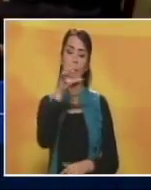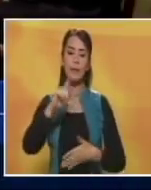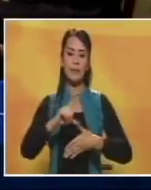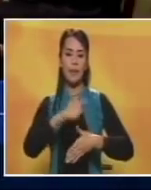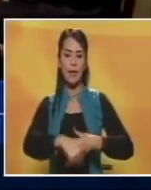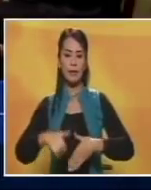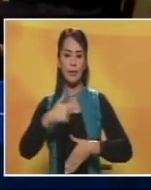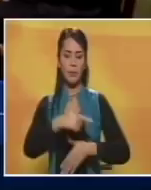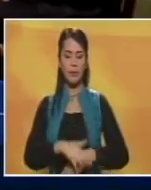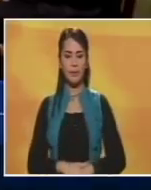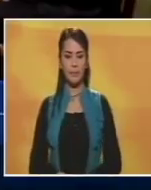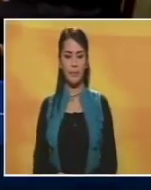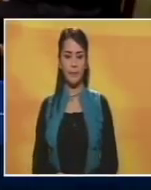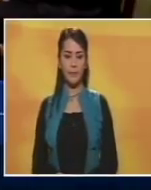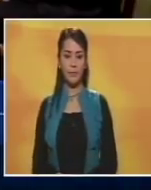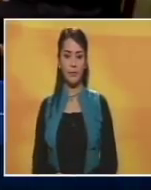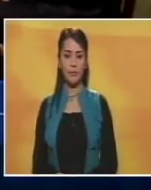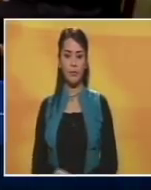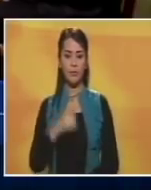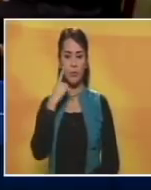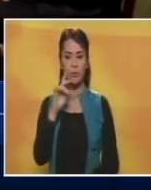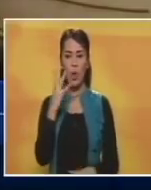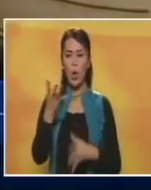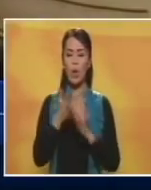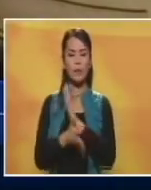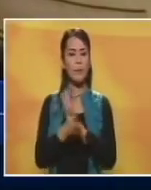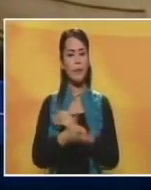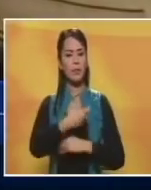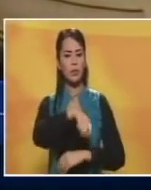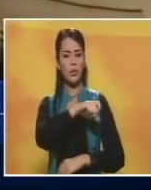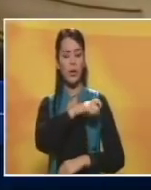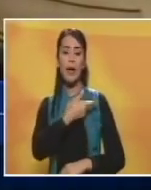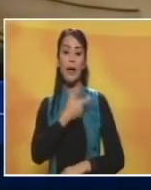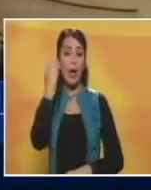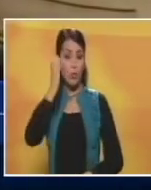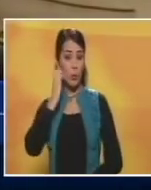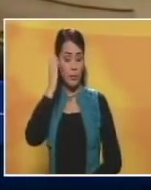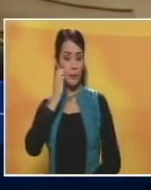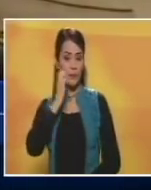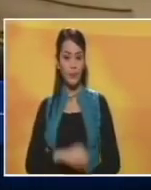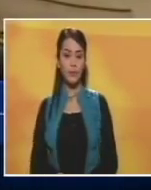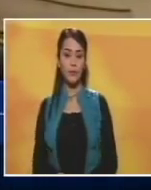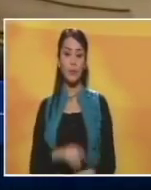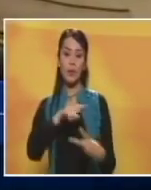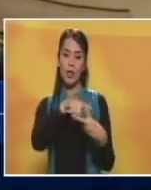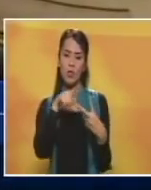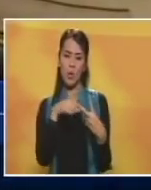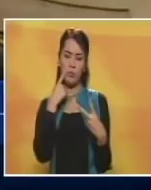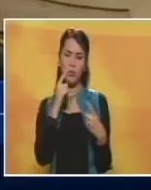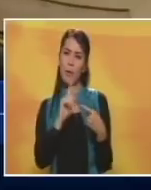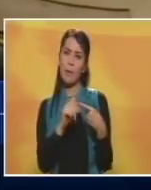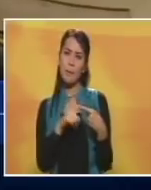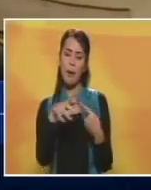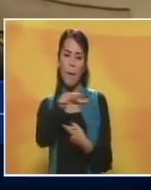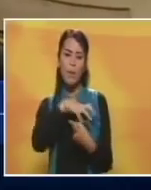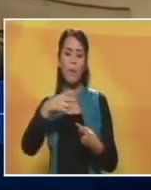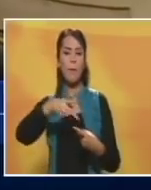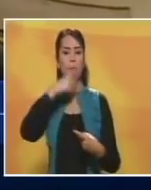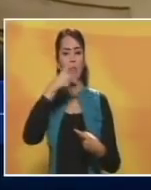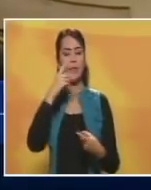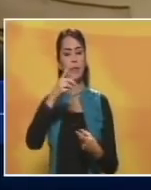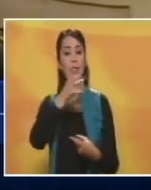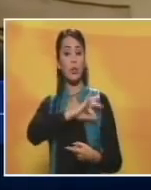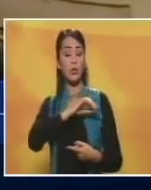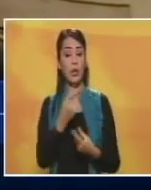latinoamericanos. Tiene alguna semejanza con lo que está pasando en Europa. Y le diré, hay dos dimensiones. La primera, la crisis política,